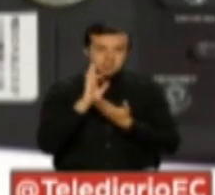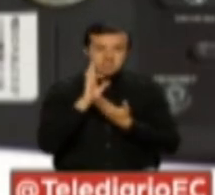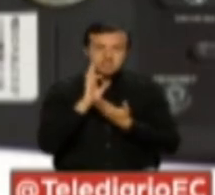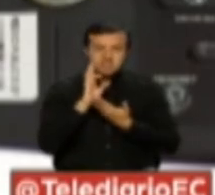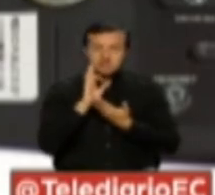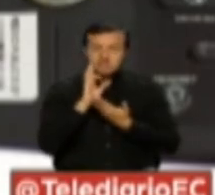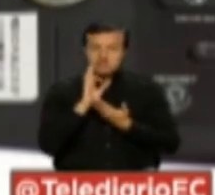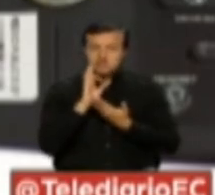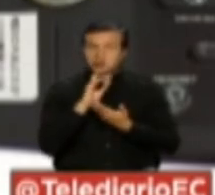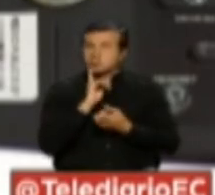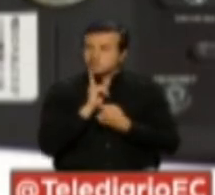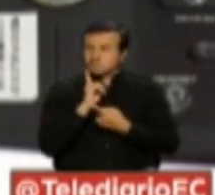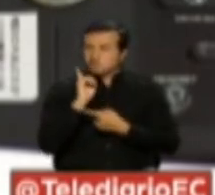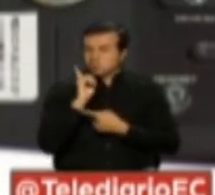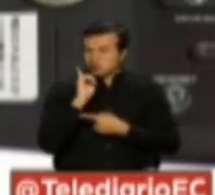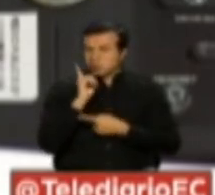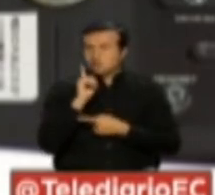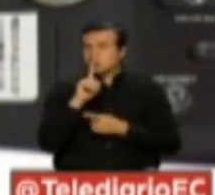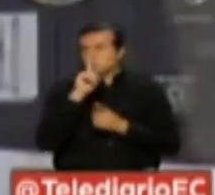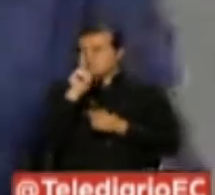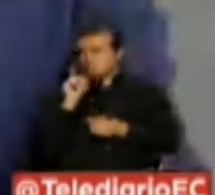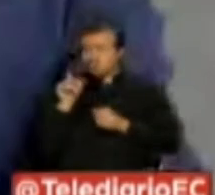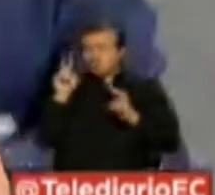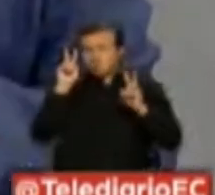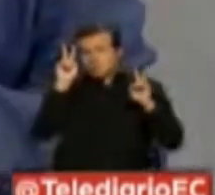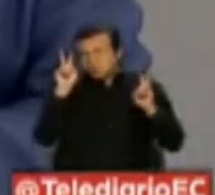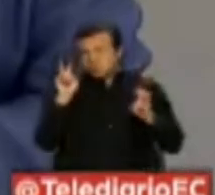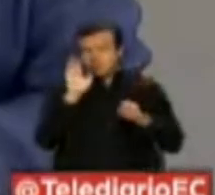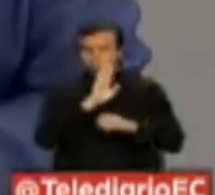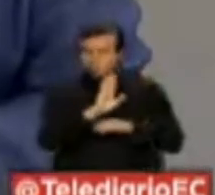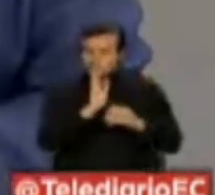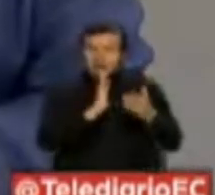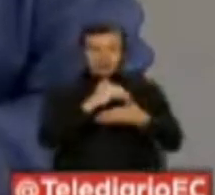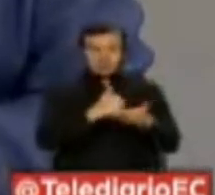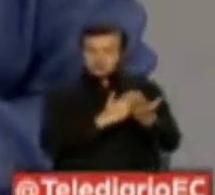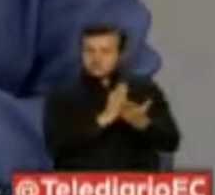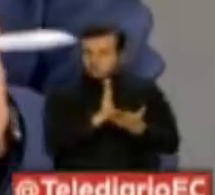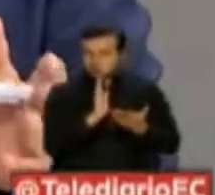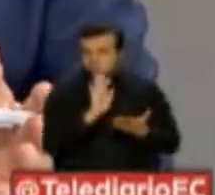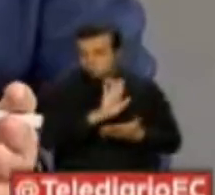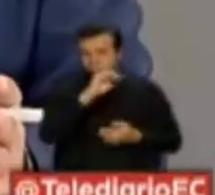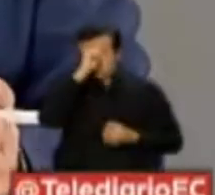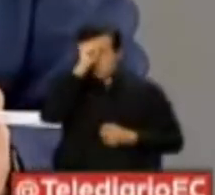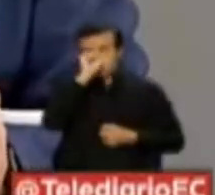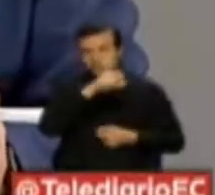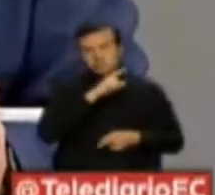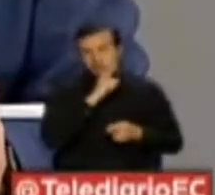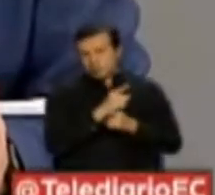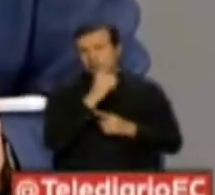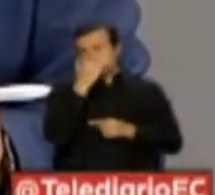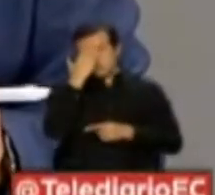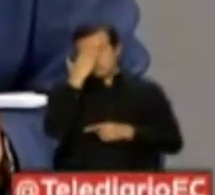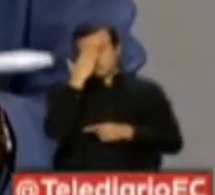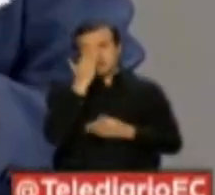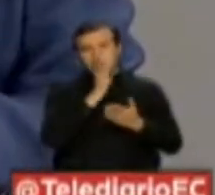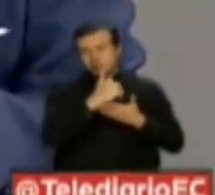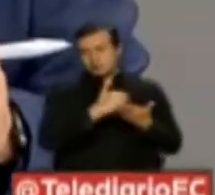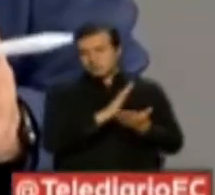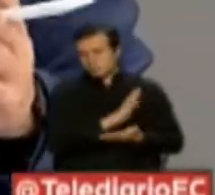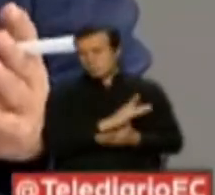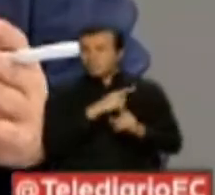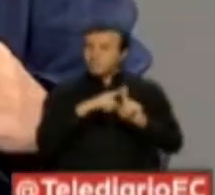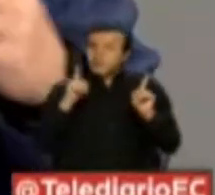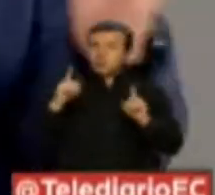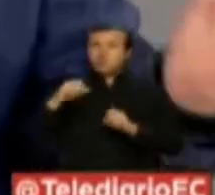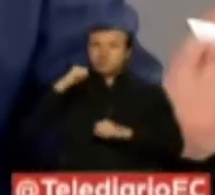efecto, han... En efecto, recabado... perdón, la consulta no es si tienen o no el derecho a acceder a la información, sino si tienen o